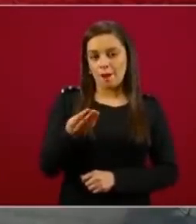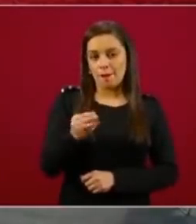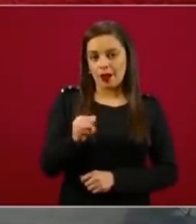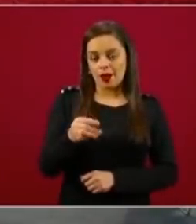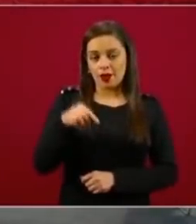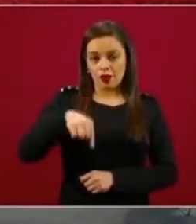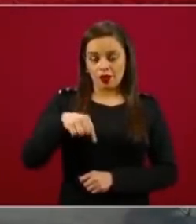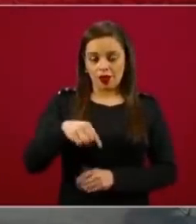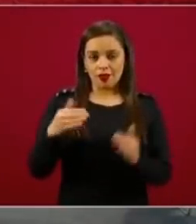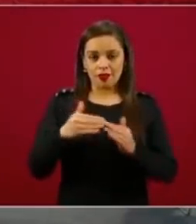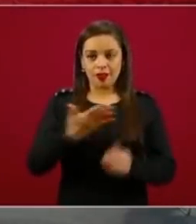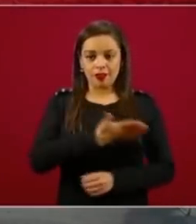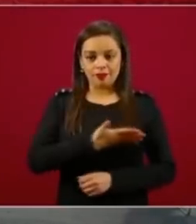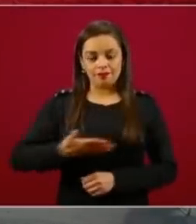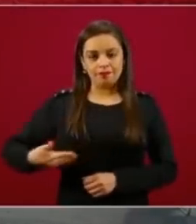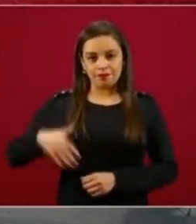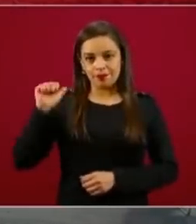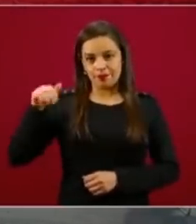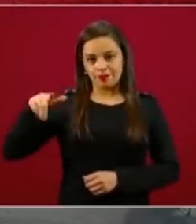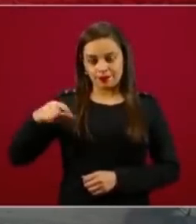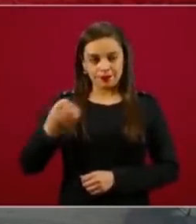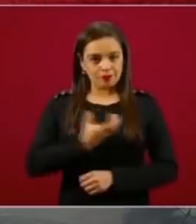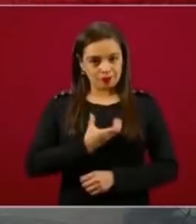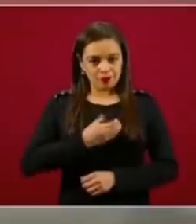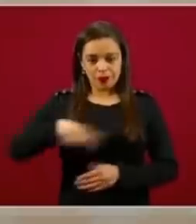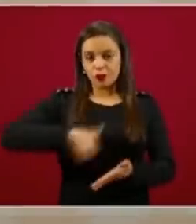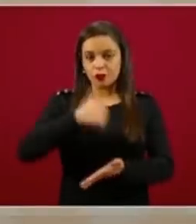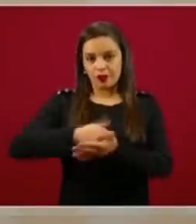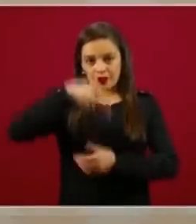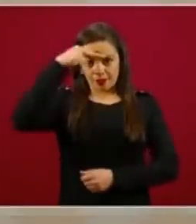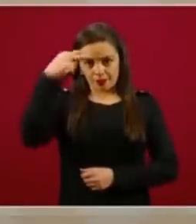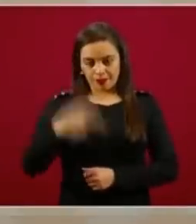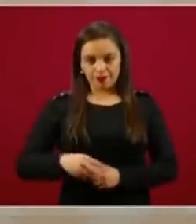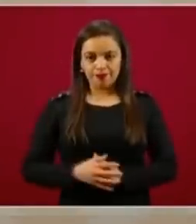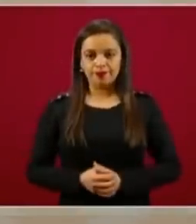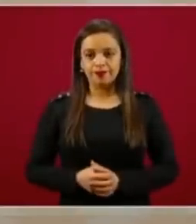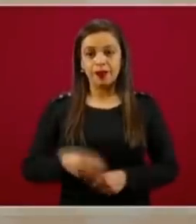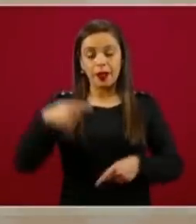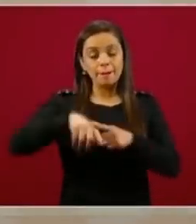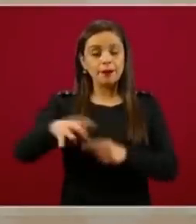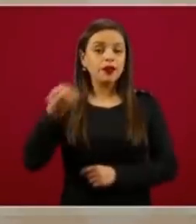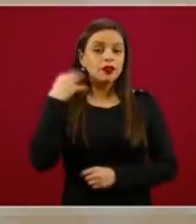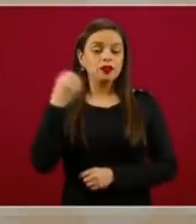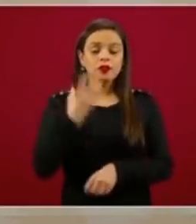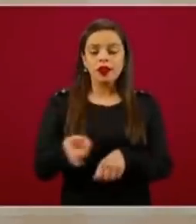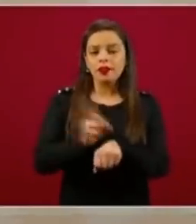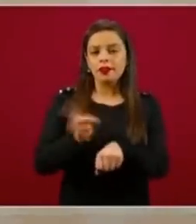en el Palacio Nacional de México, en la Ciudad de México, y vamos a iniciar la conferencia de prensa diaria